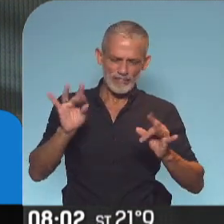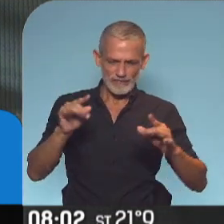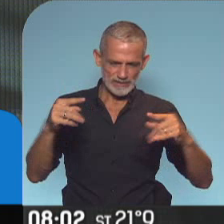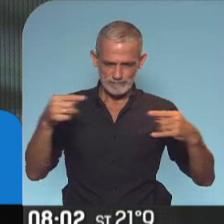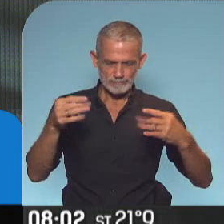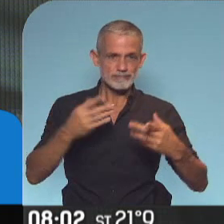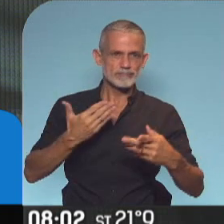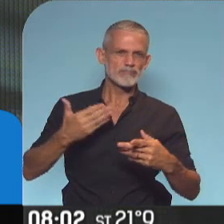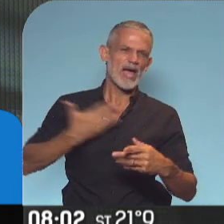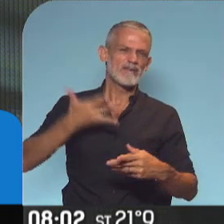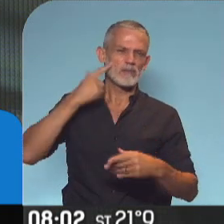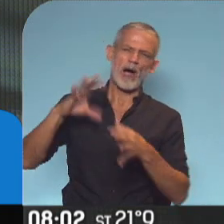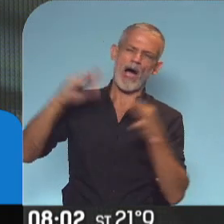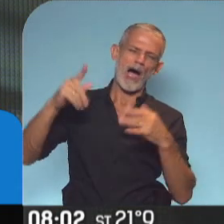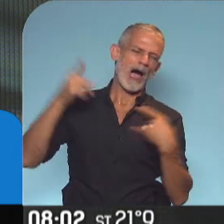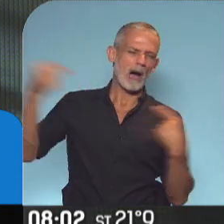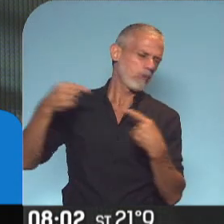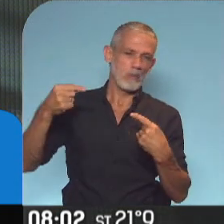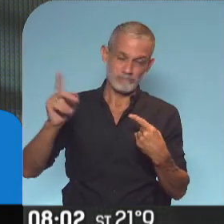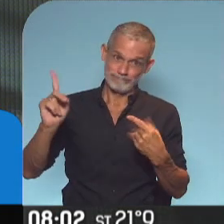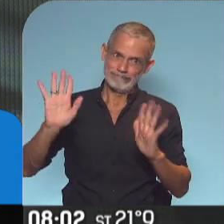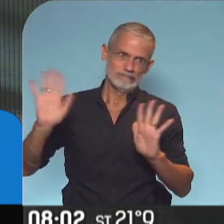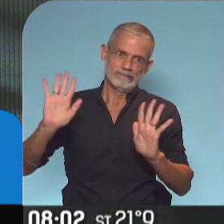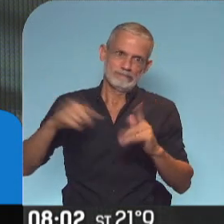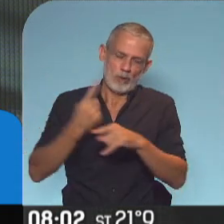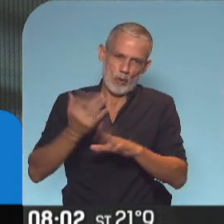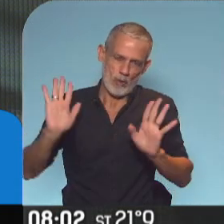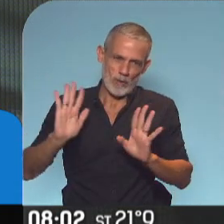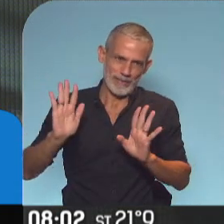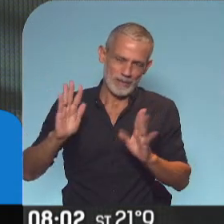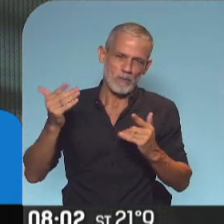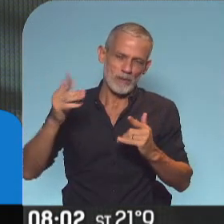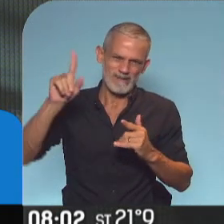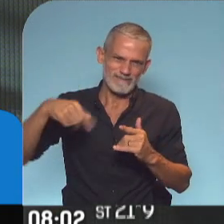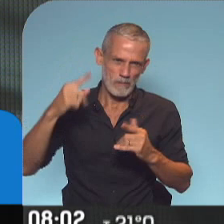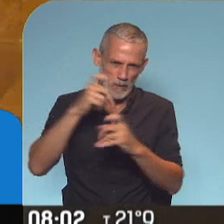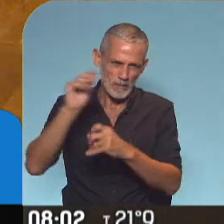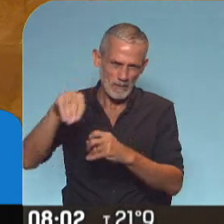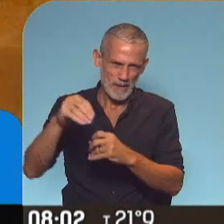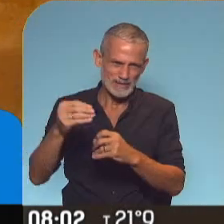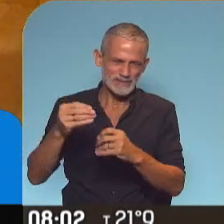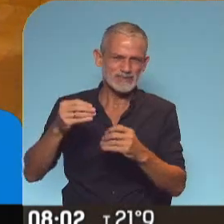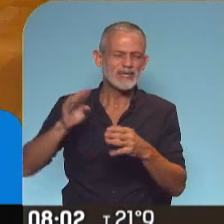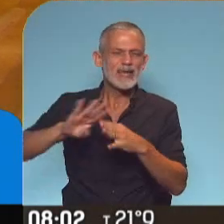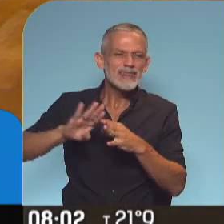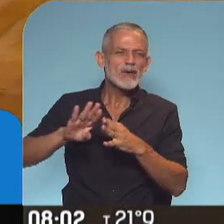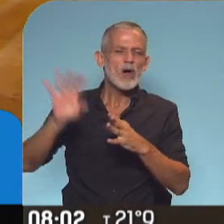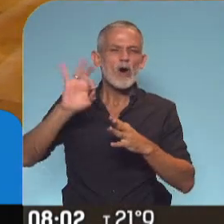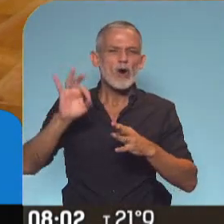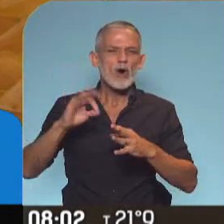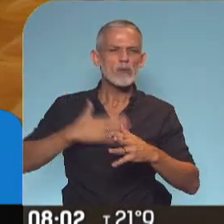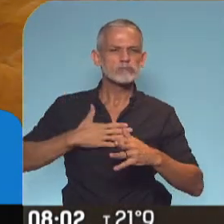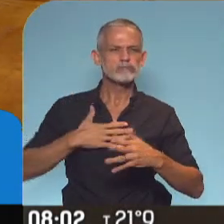romper con el Fondo Monetario Internacional, que esto podría traer consecuencias. ¿Está en discusión la deuda o la soberanía o resignar soberanía